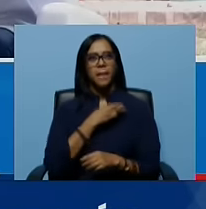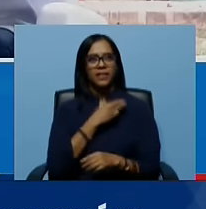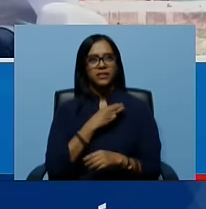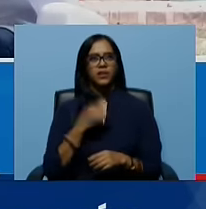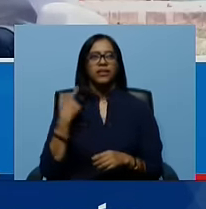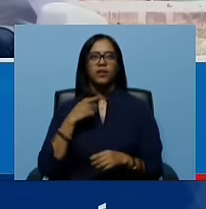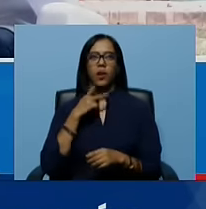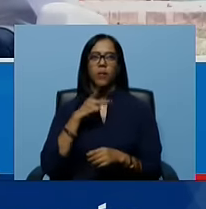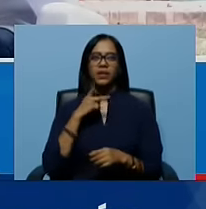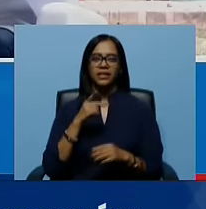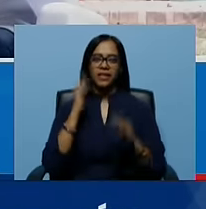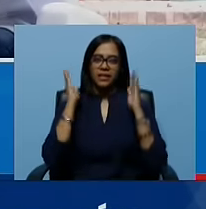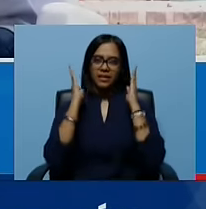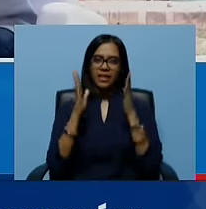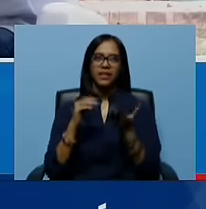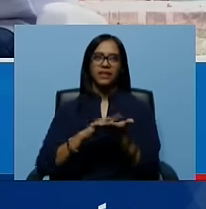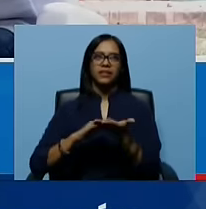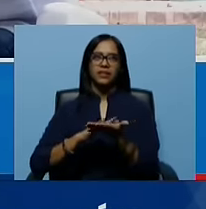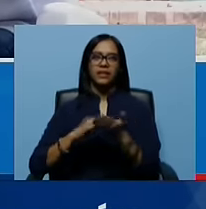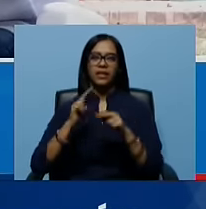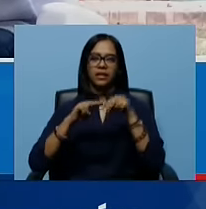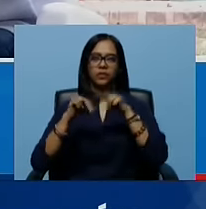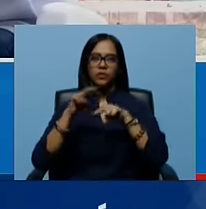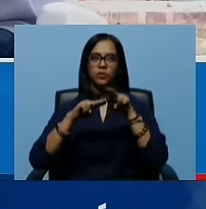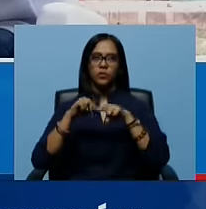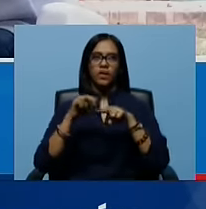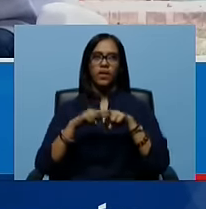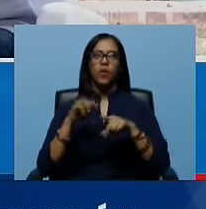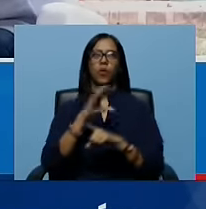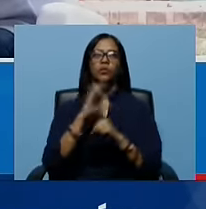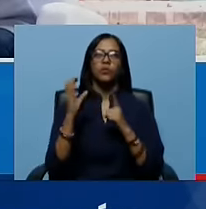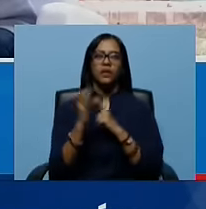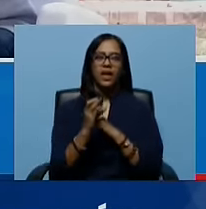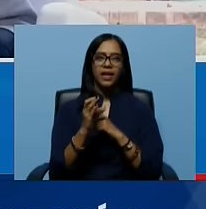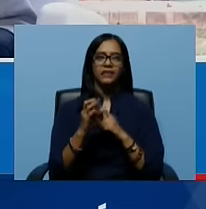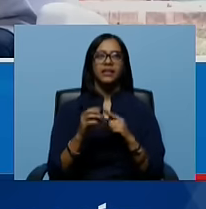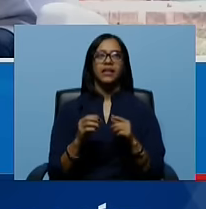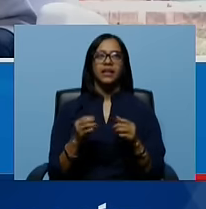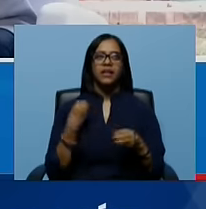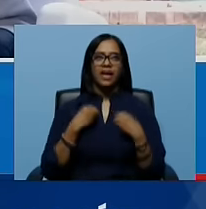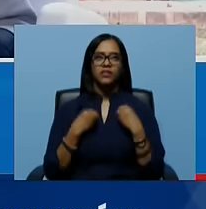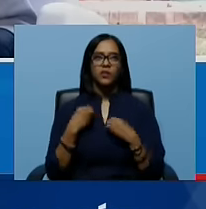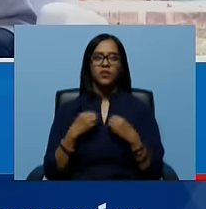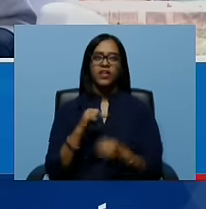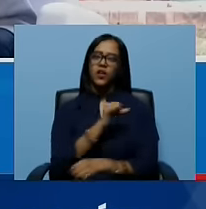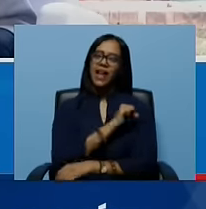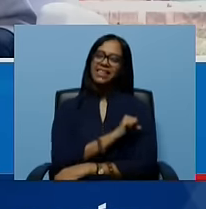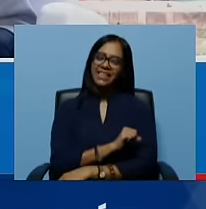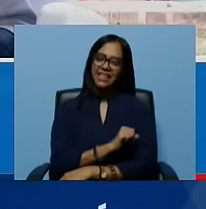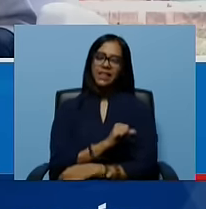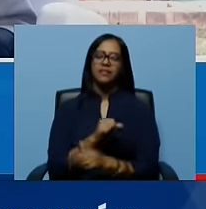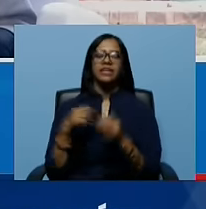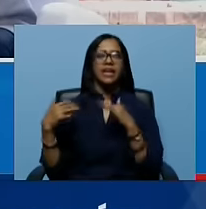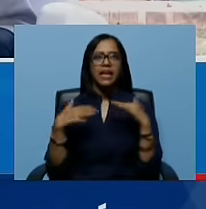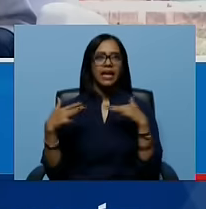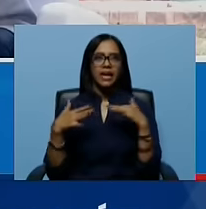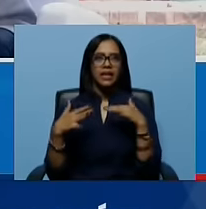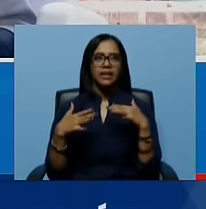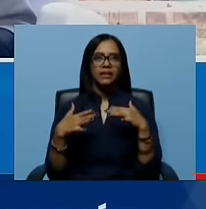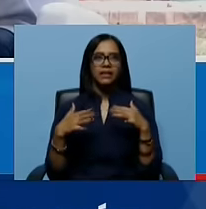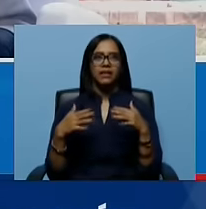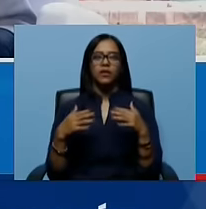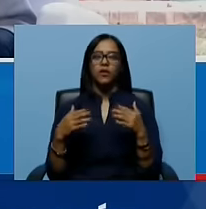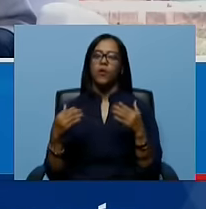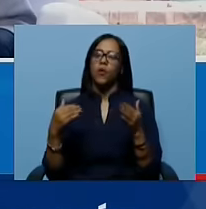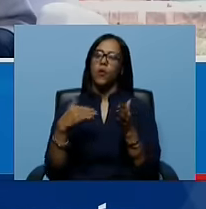una política dirigida hacia la recuperación de las infraestructuras culturales que han sufrido las heridas de la guerra declarada